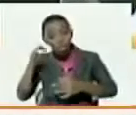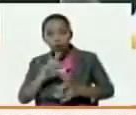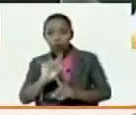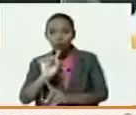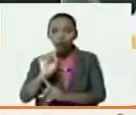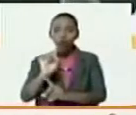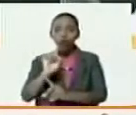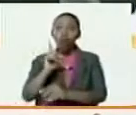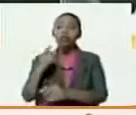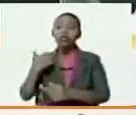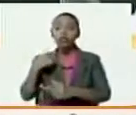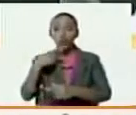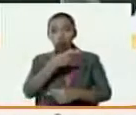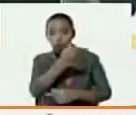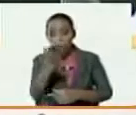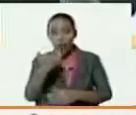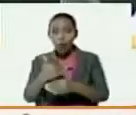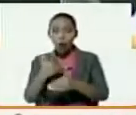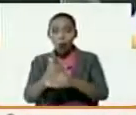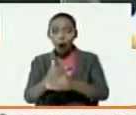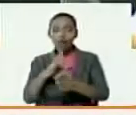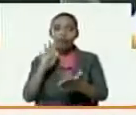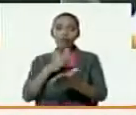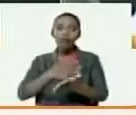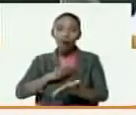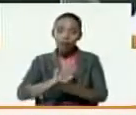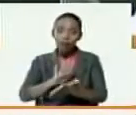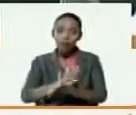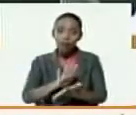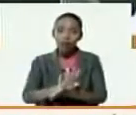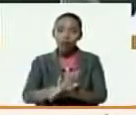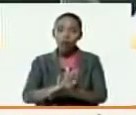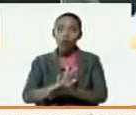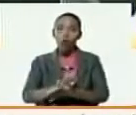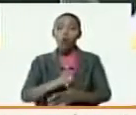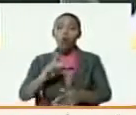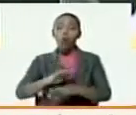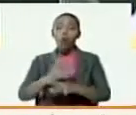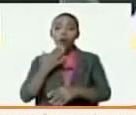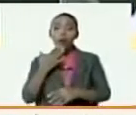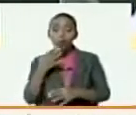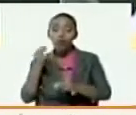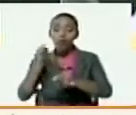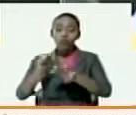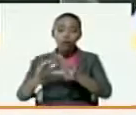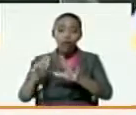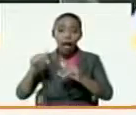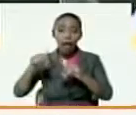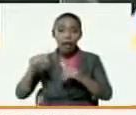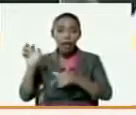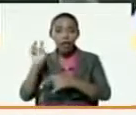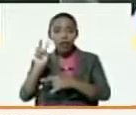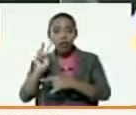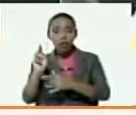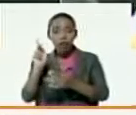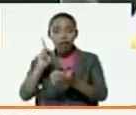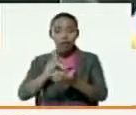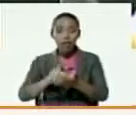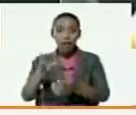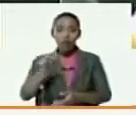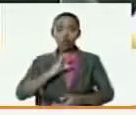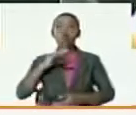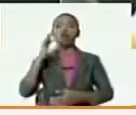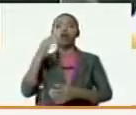medidas para si llegara a ocurrir llegar al gran abismo a venezuela pues atenderlo de manera apropiada